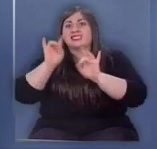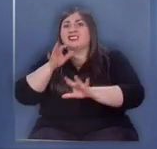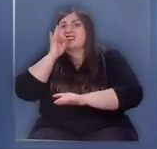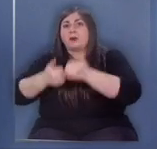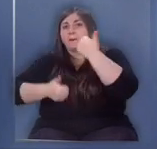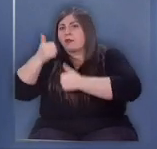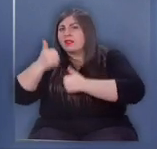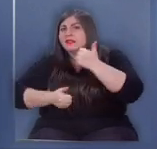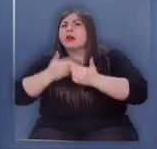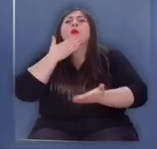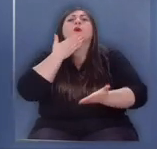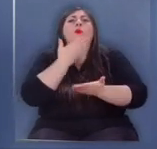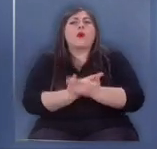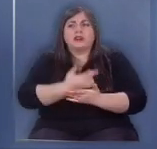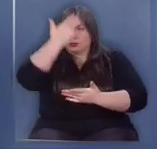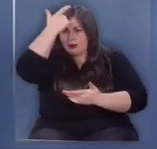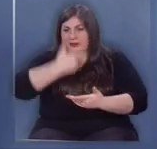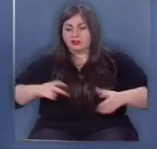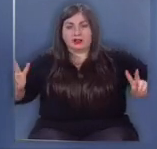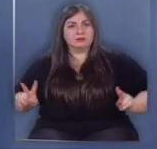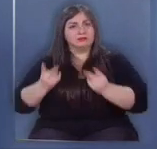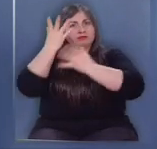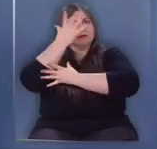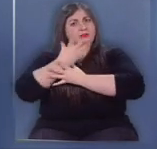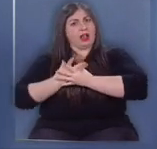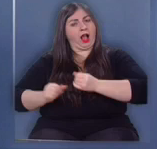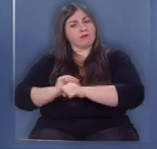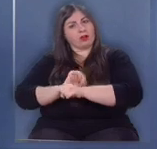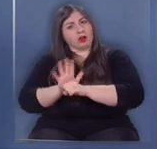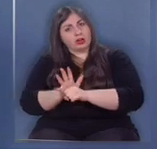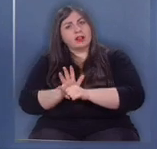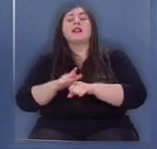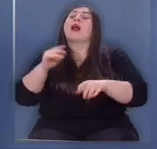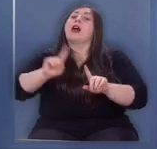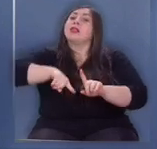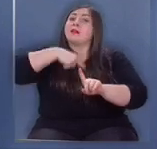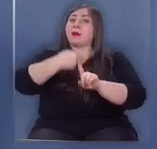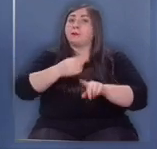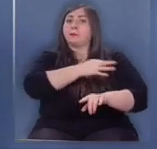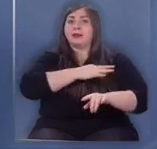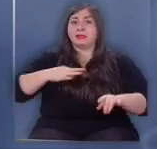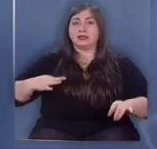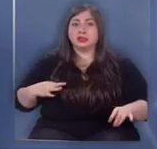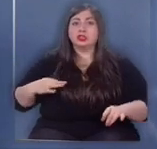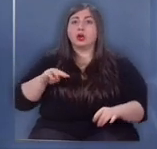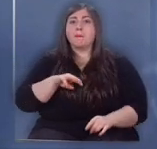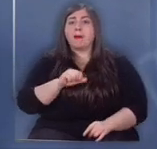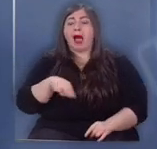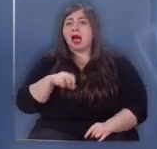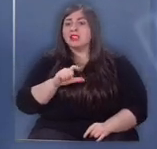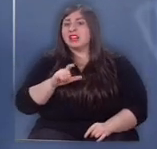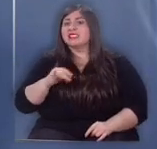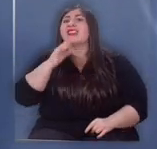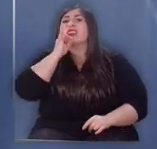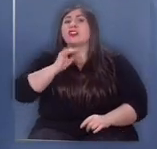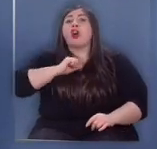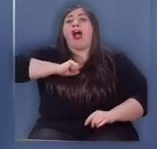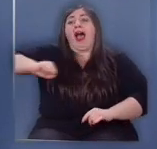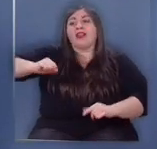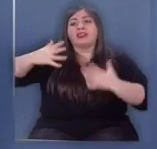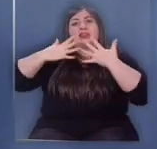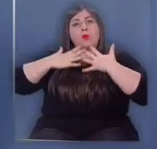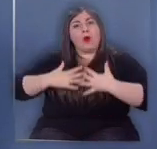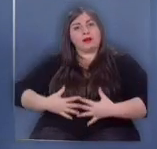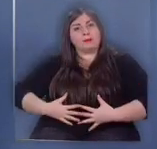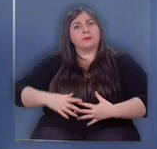se establece que un paciente ha sido recuperado. Además, el ministro Mañalich señaló la importancia de los anticuerpos en las personas que han superado